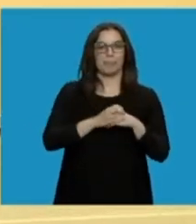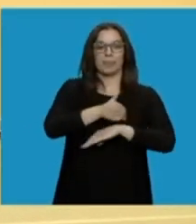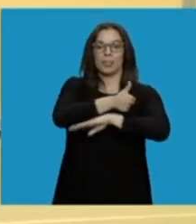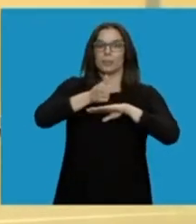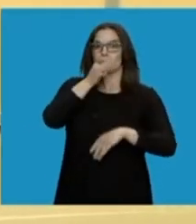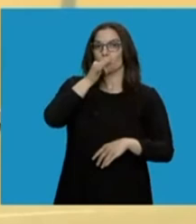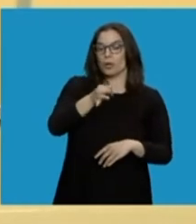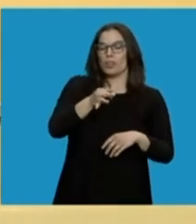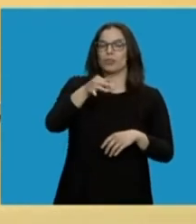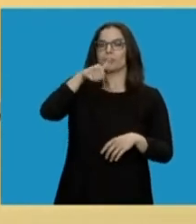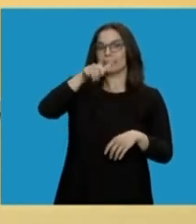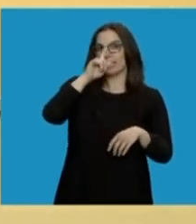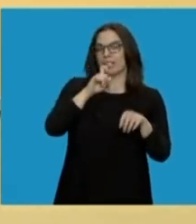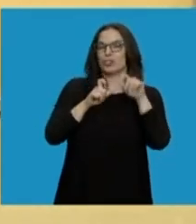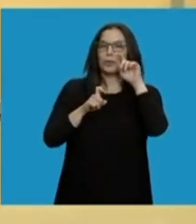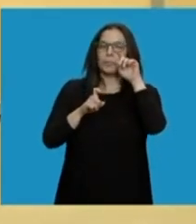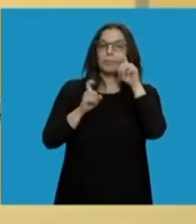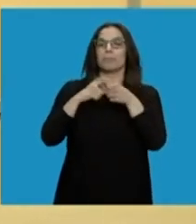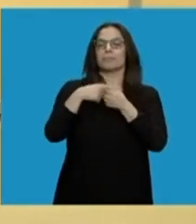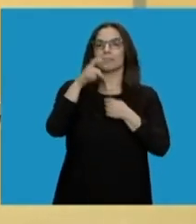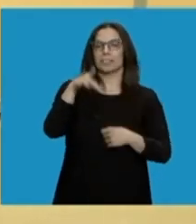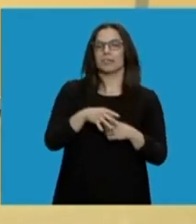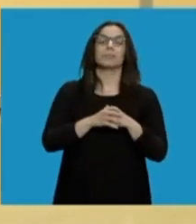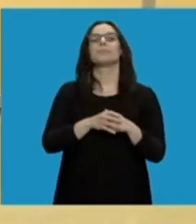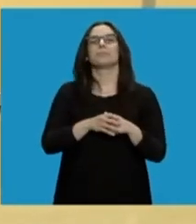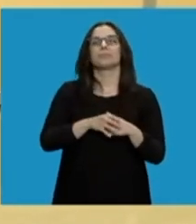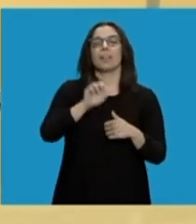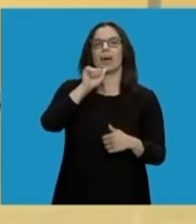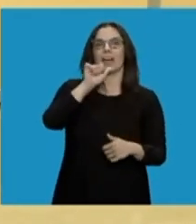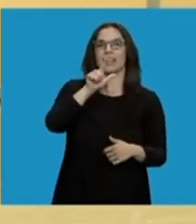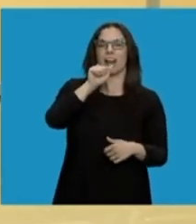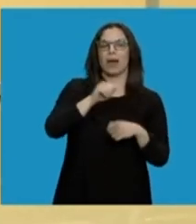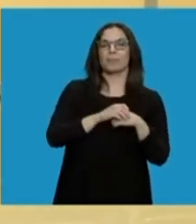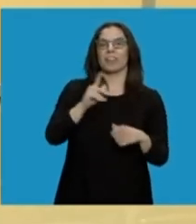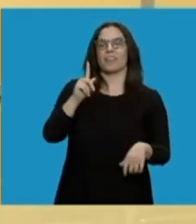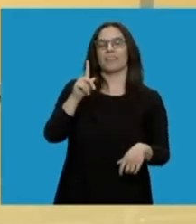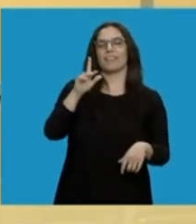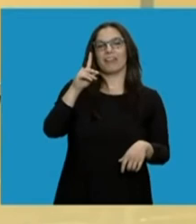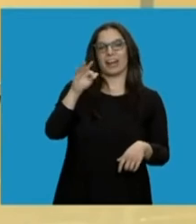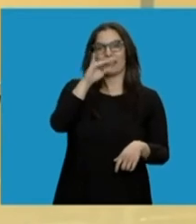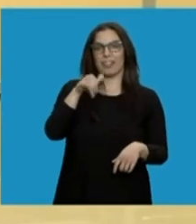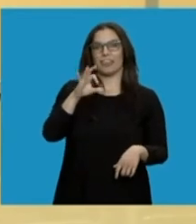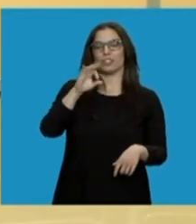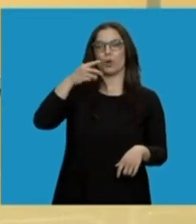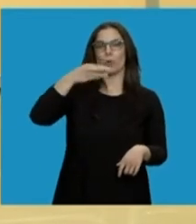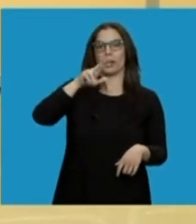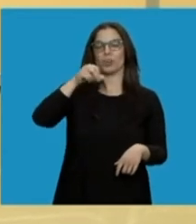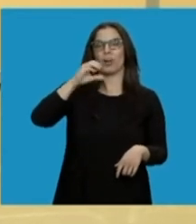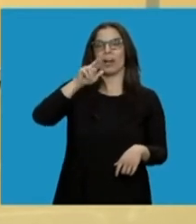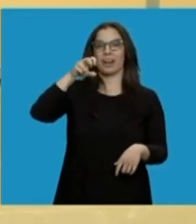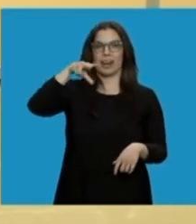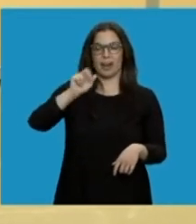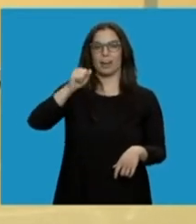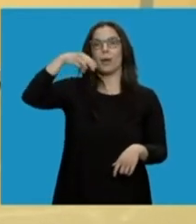esta presente edición lo han conformado los periodistas José María Ayala, Ignacio Fernández Sobrino, Florencio Carrera, Álvaro